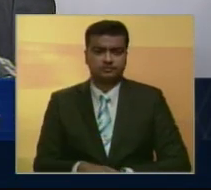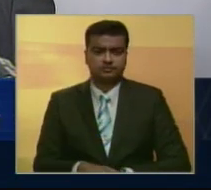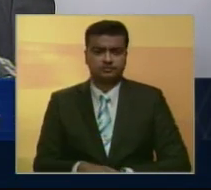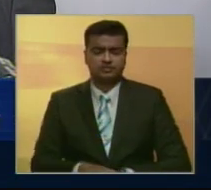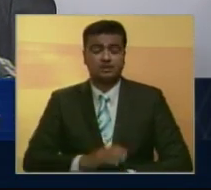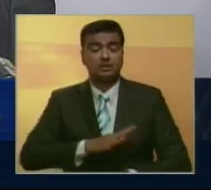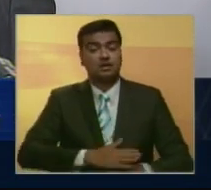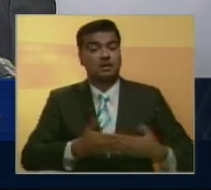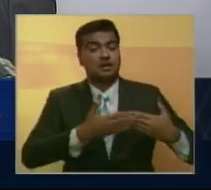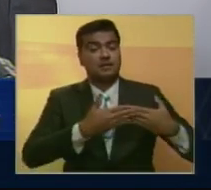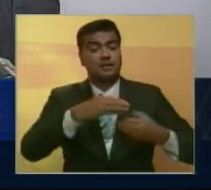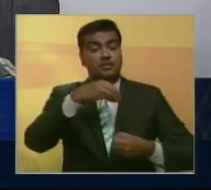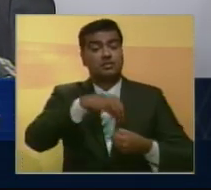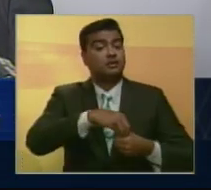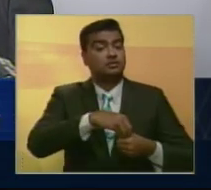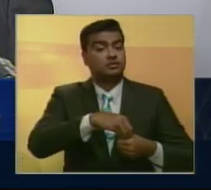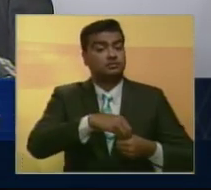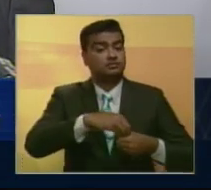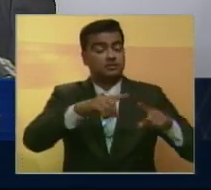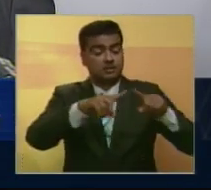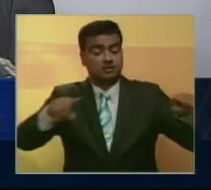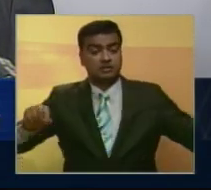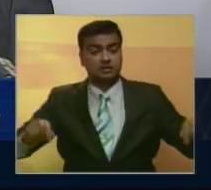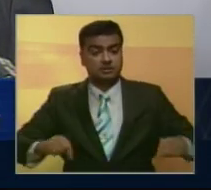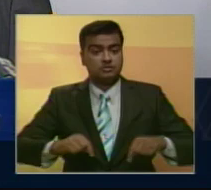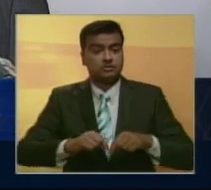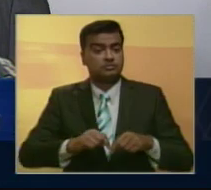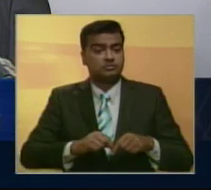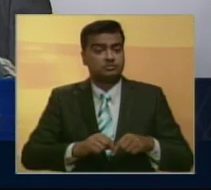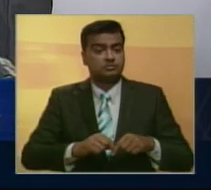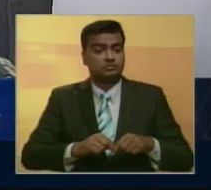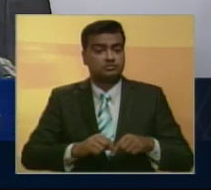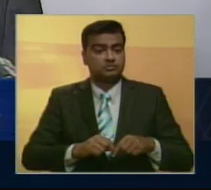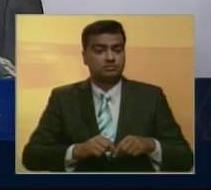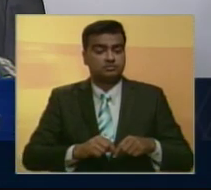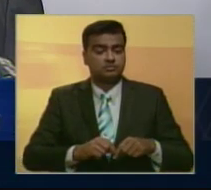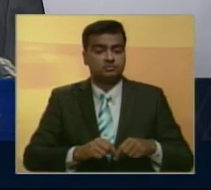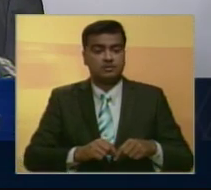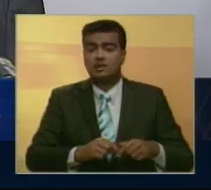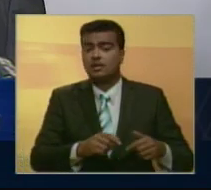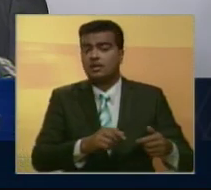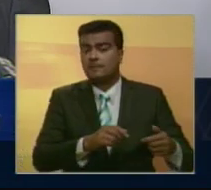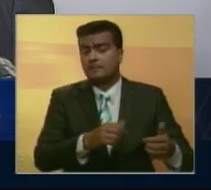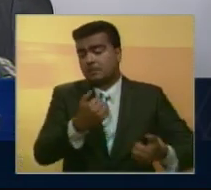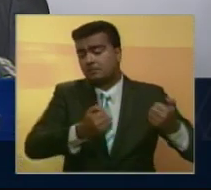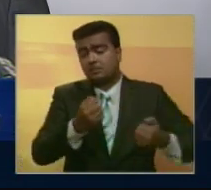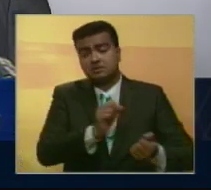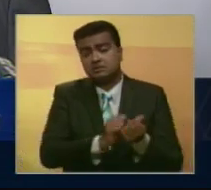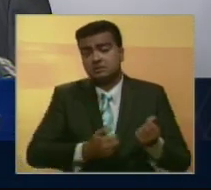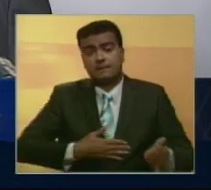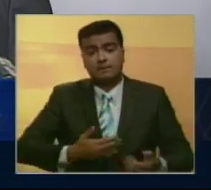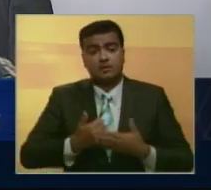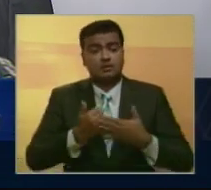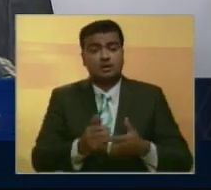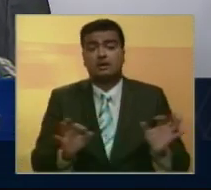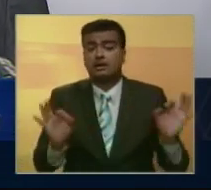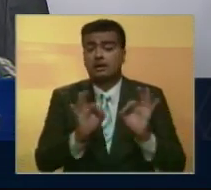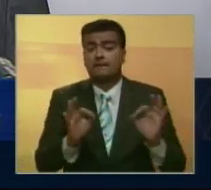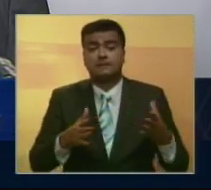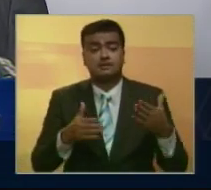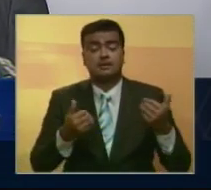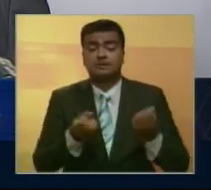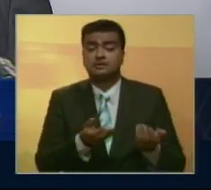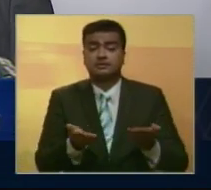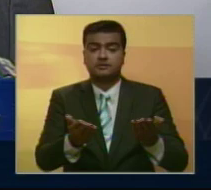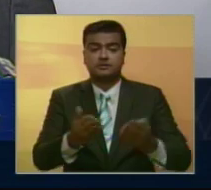están atrapados dentro de lo que son las instalaciones del Departamento de Transporte sin poder en este instante poder empezar a